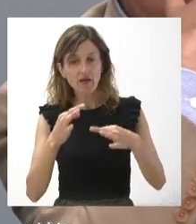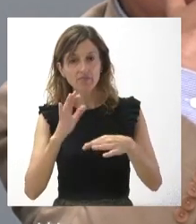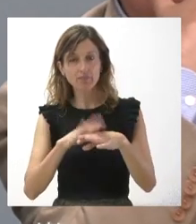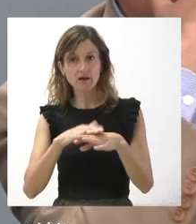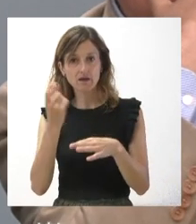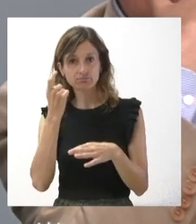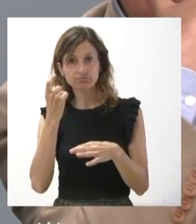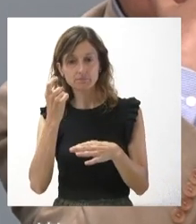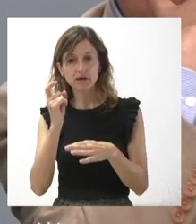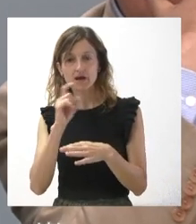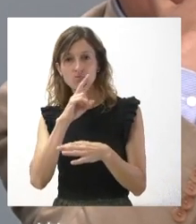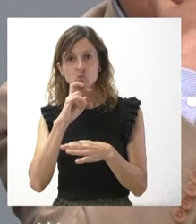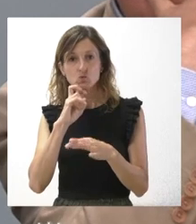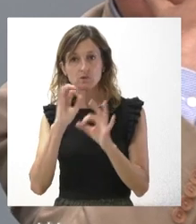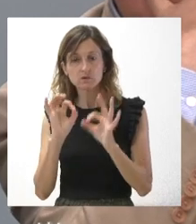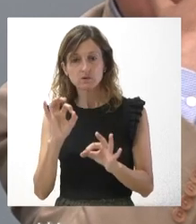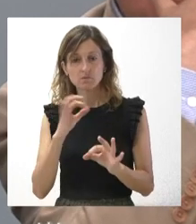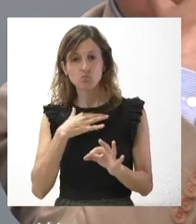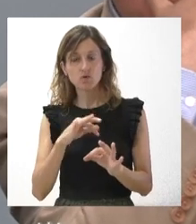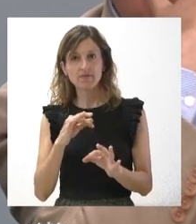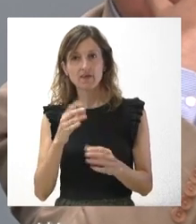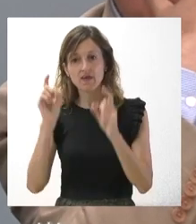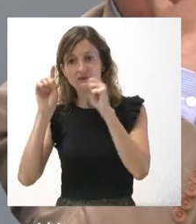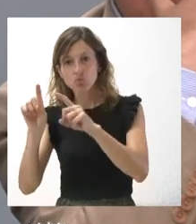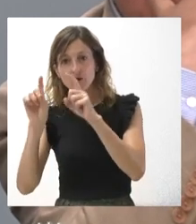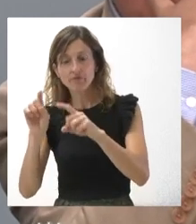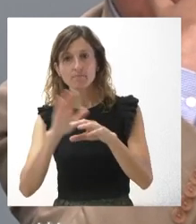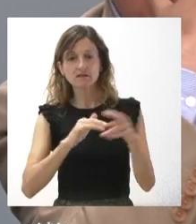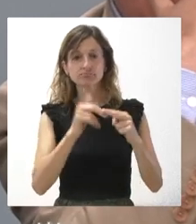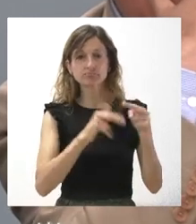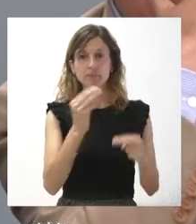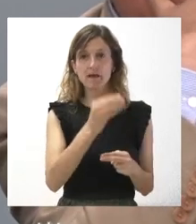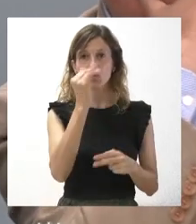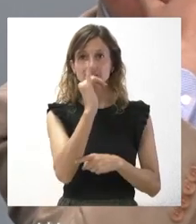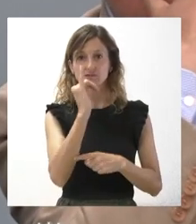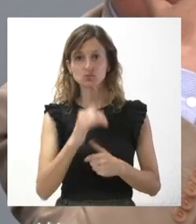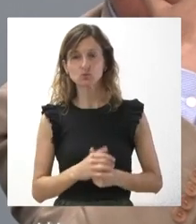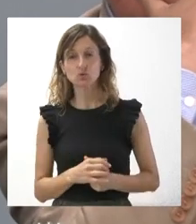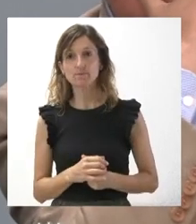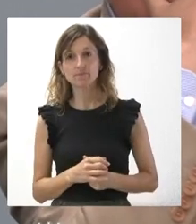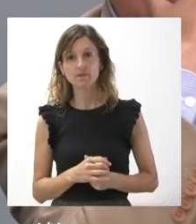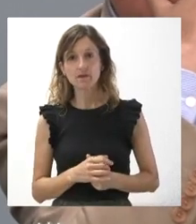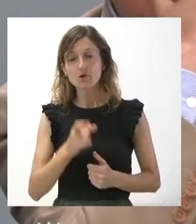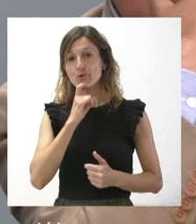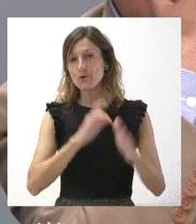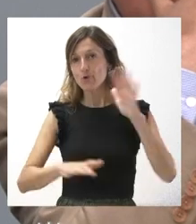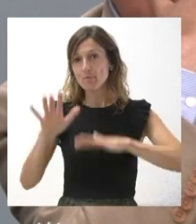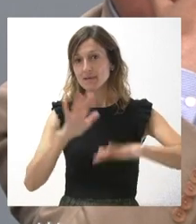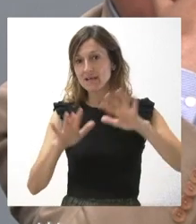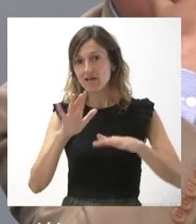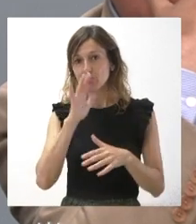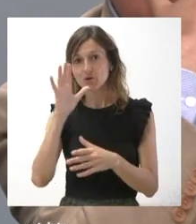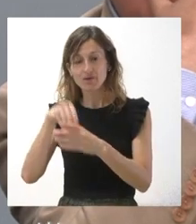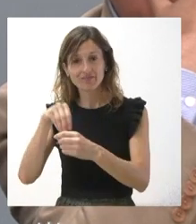correspondan para garantizar esa competitividad entre la educación y la mejora en el centro. Siempre es complicado mejorar instalaciones cuando se